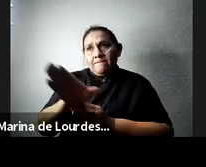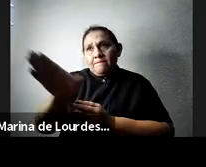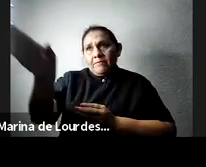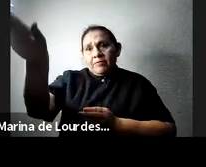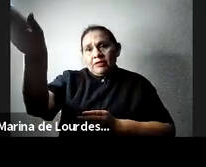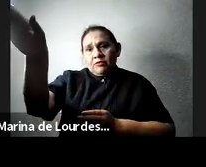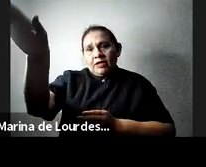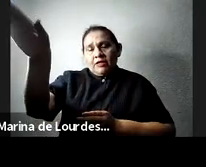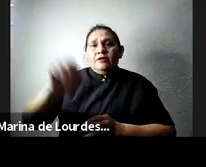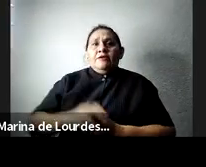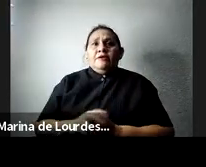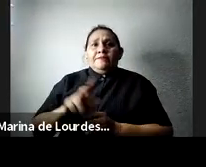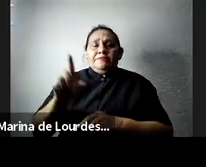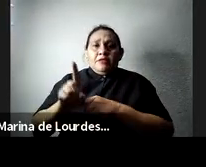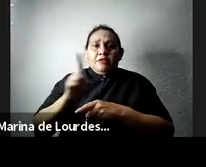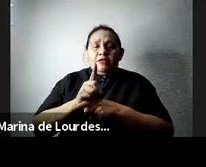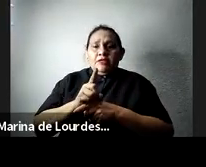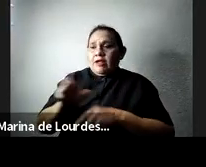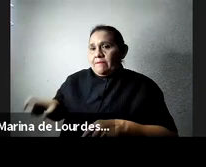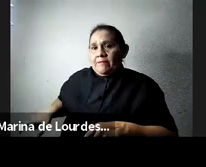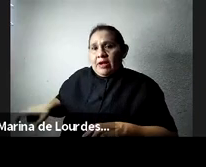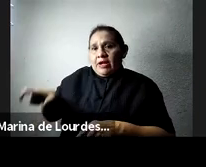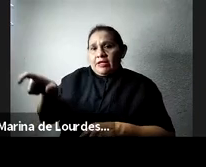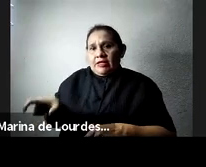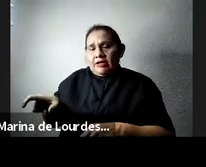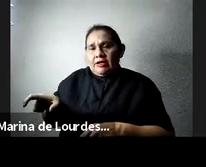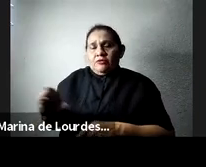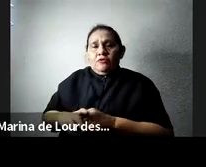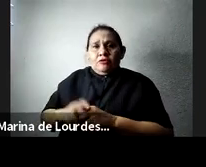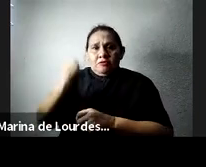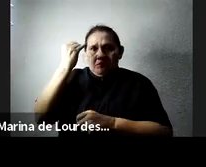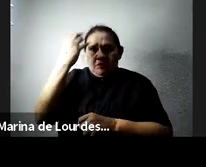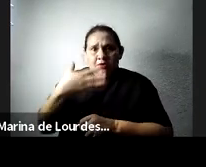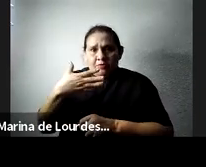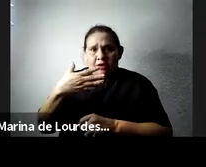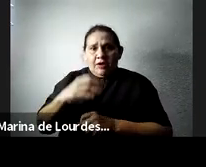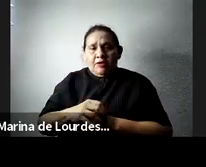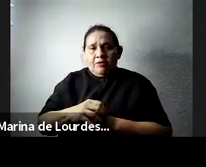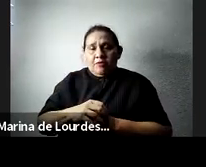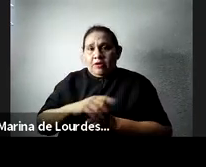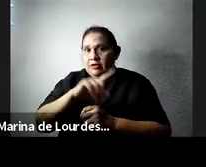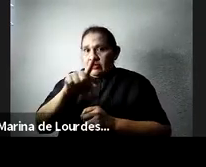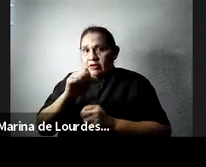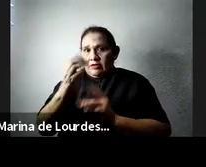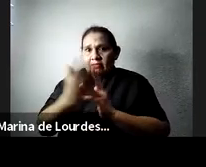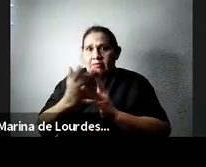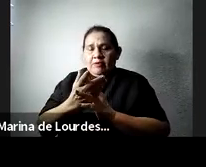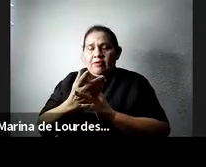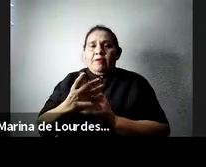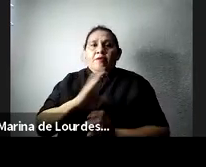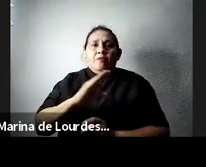manera perpendicular desde la banqueta. Entonces, en la imagen del centro, ahí